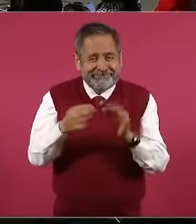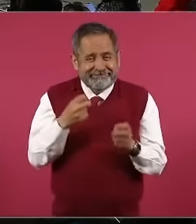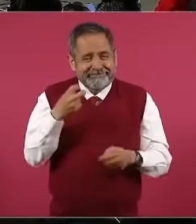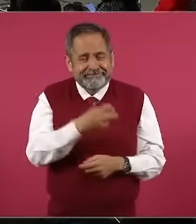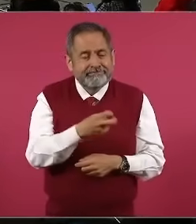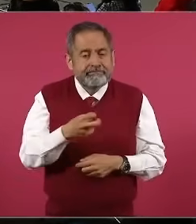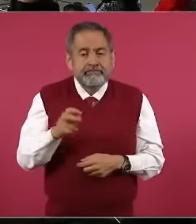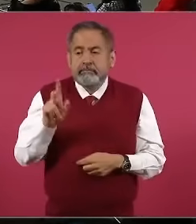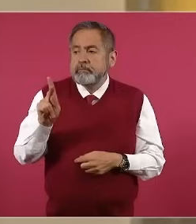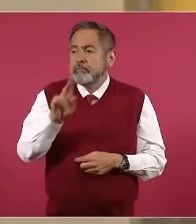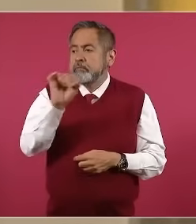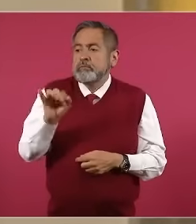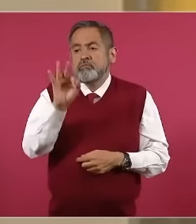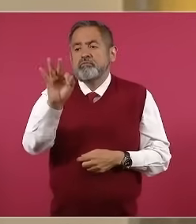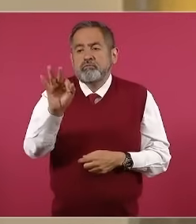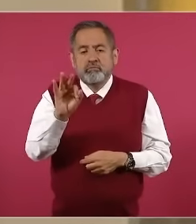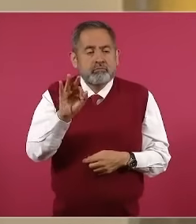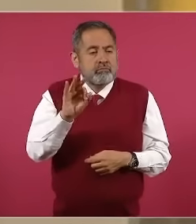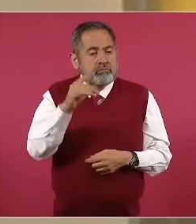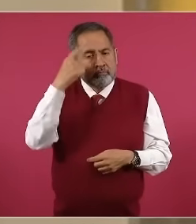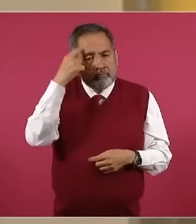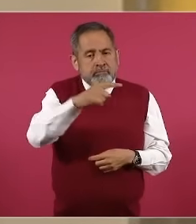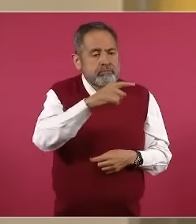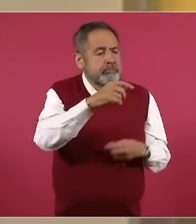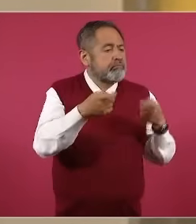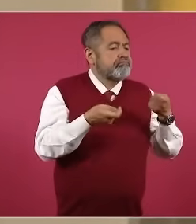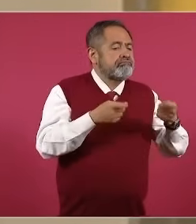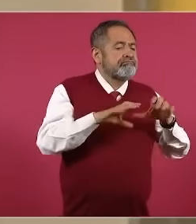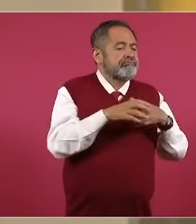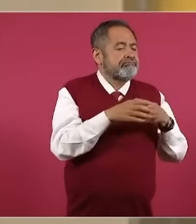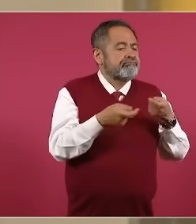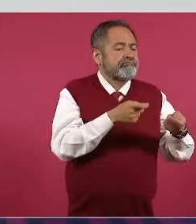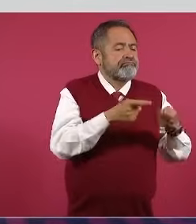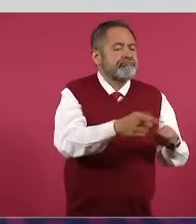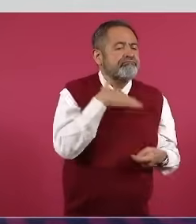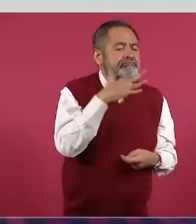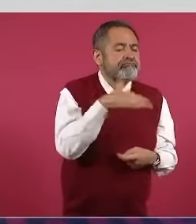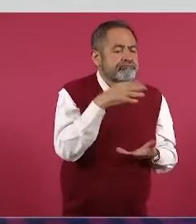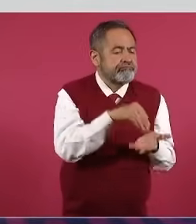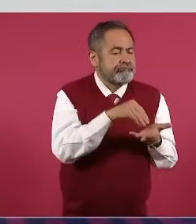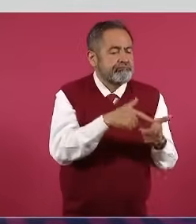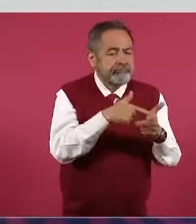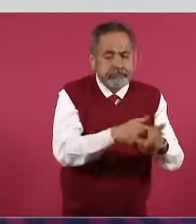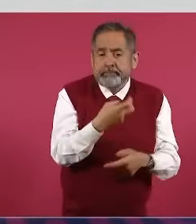que el Poder Judicial esté al servicio de la corrupción.